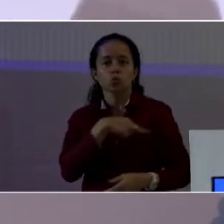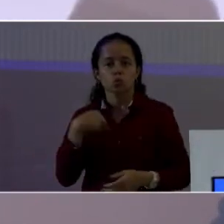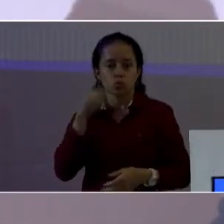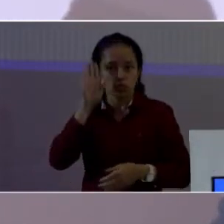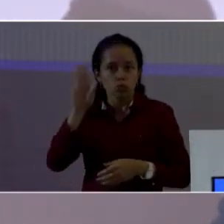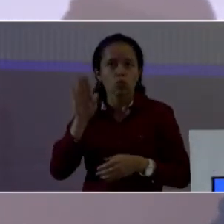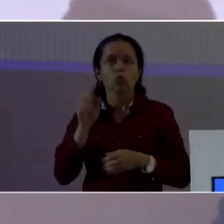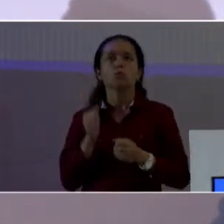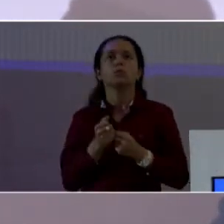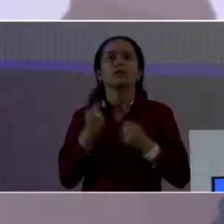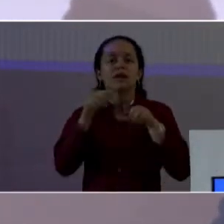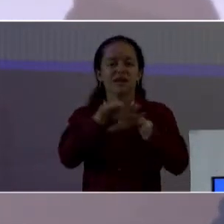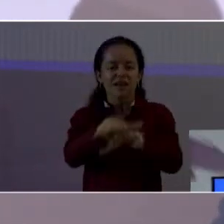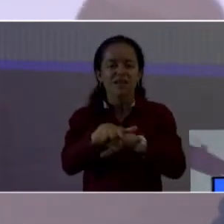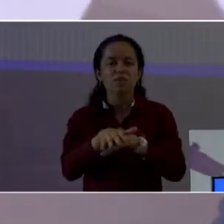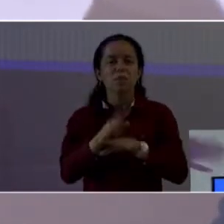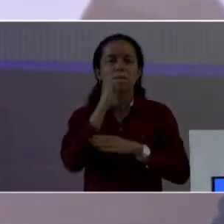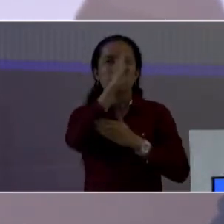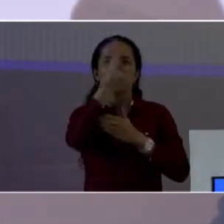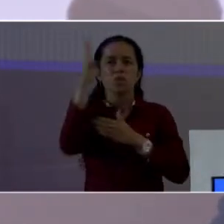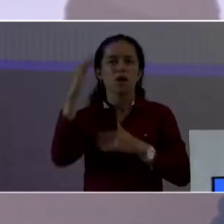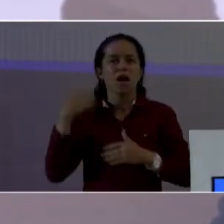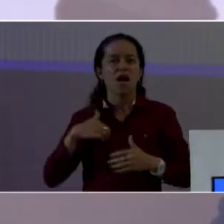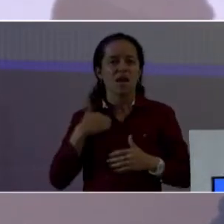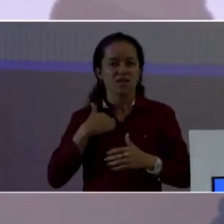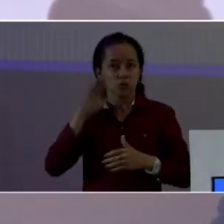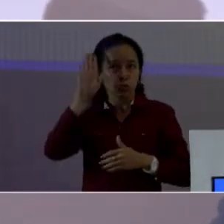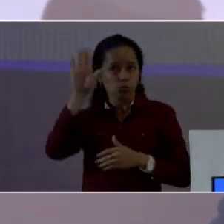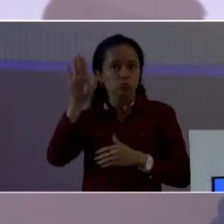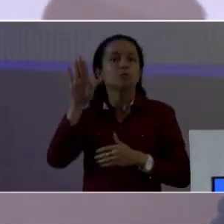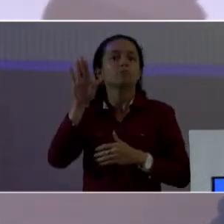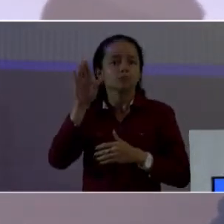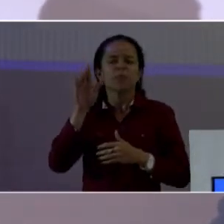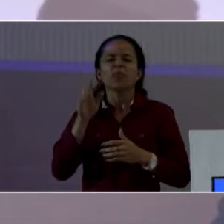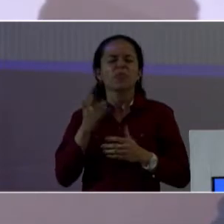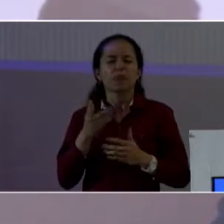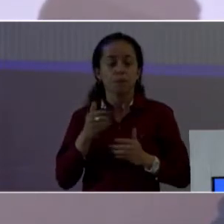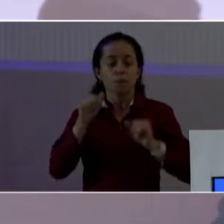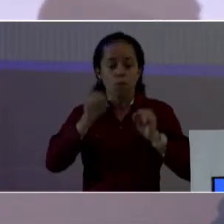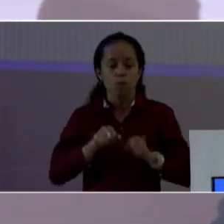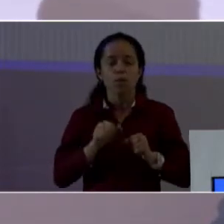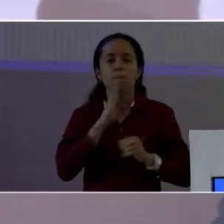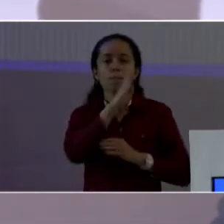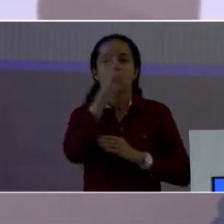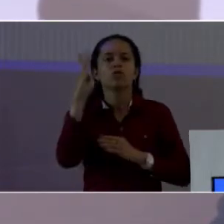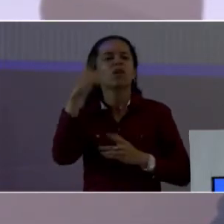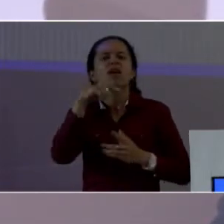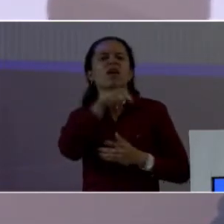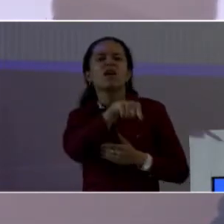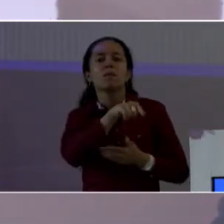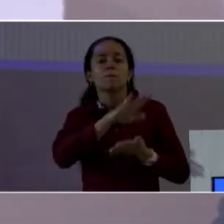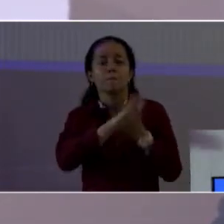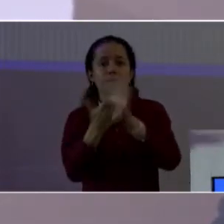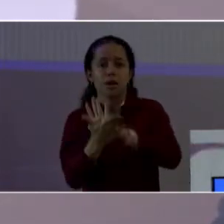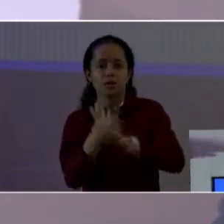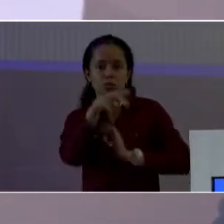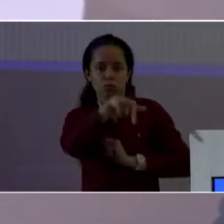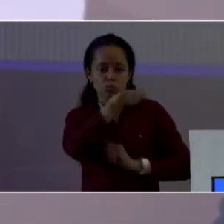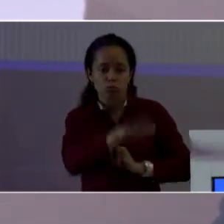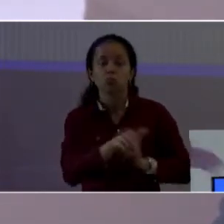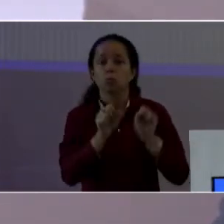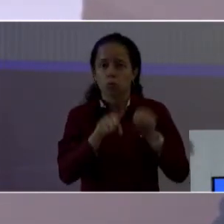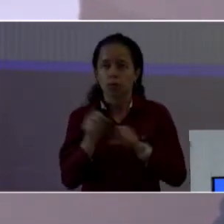red de bibliotecas de Argentina es el desarrollo de bibliotecas para la paz. Con ese proyecto se ha llegado